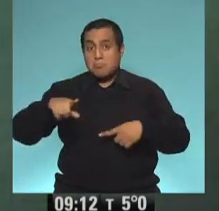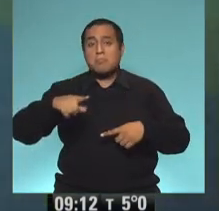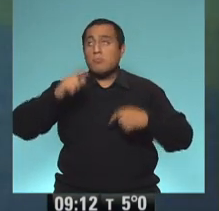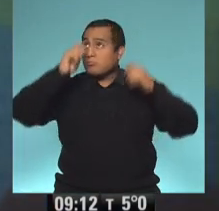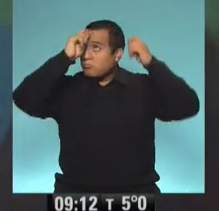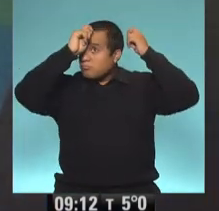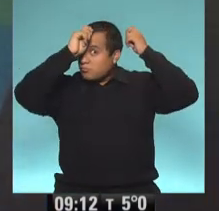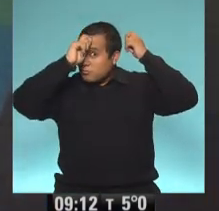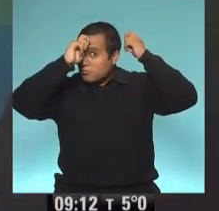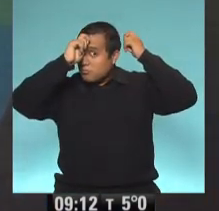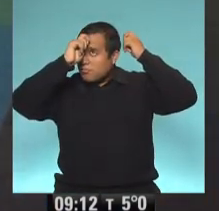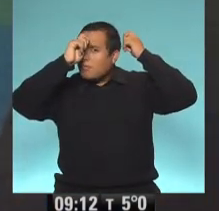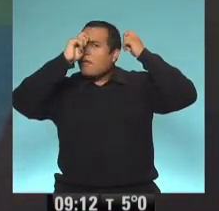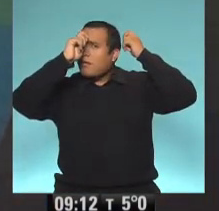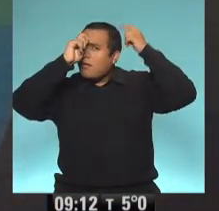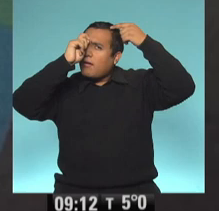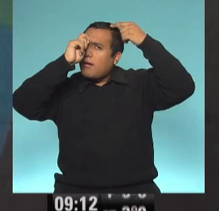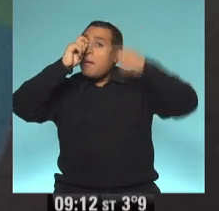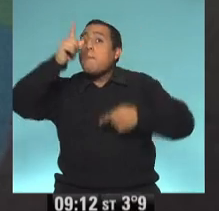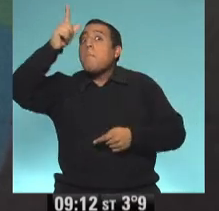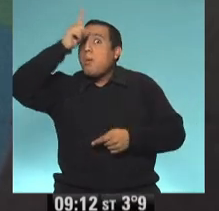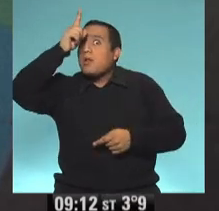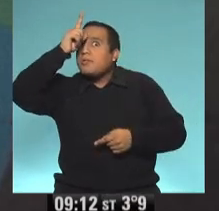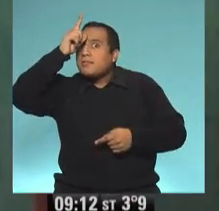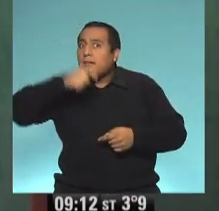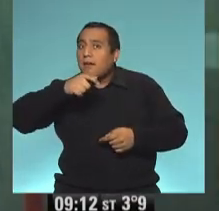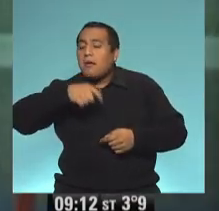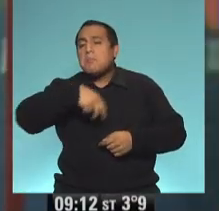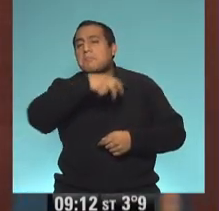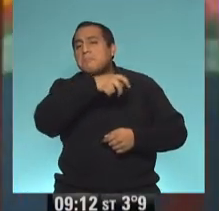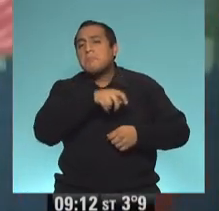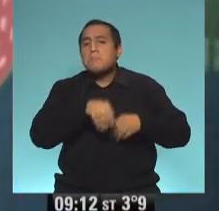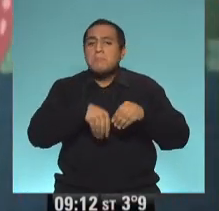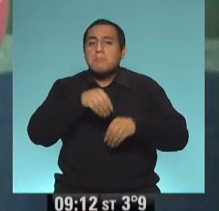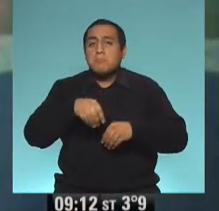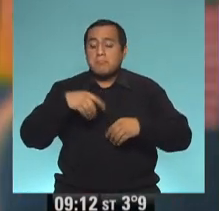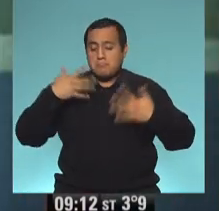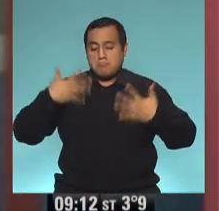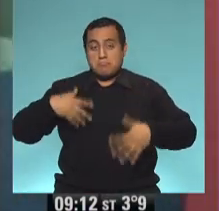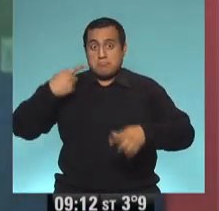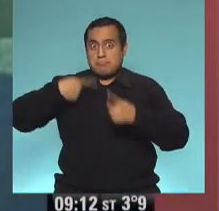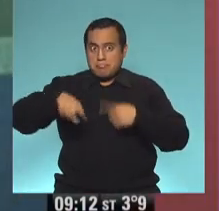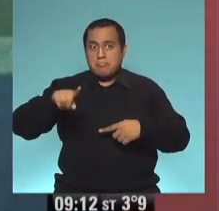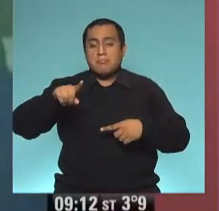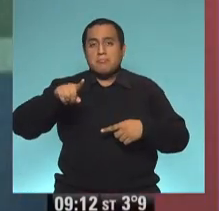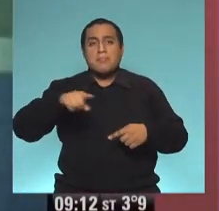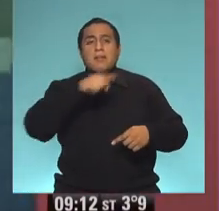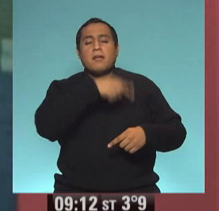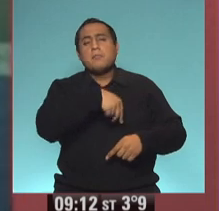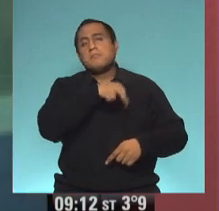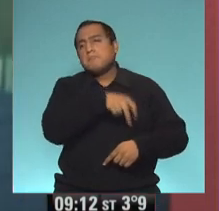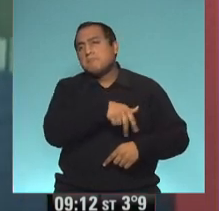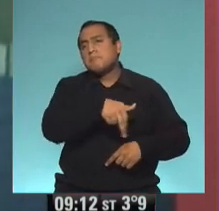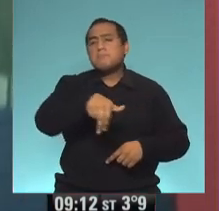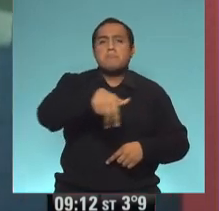gorra de la policía, disfrazado así de una